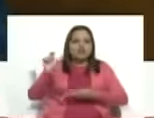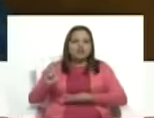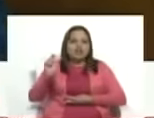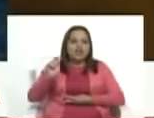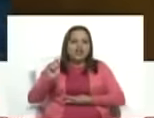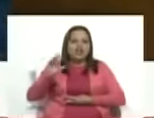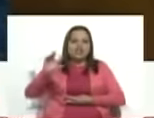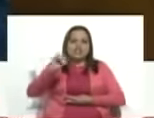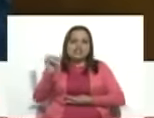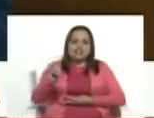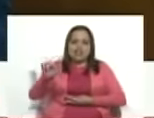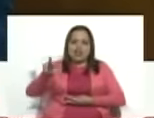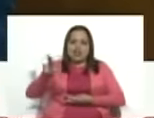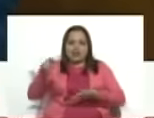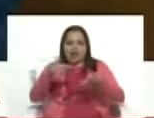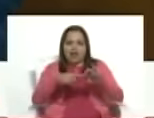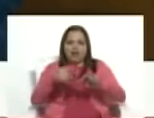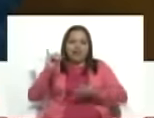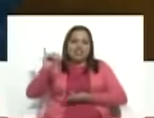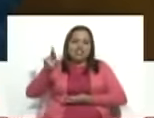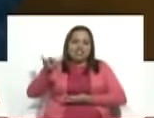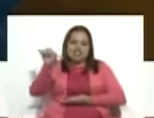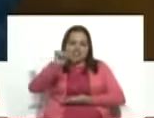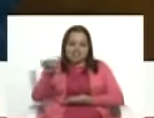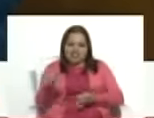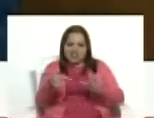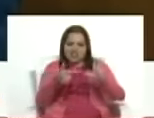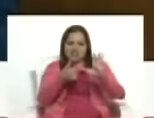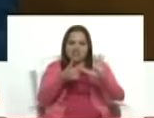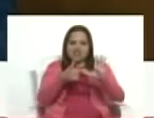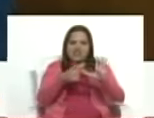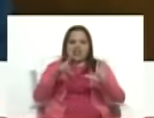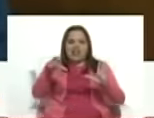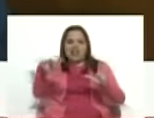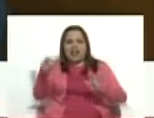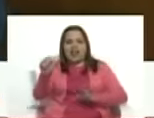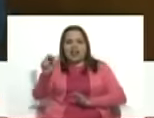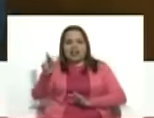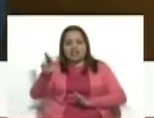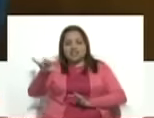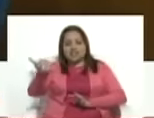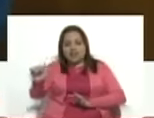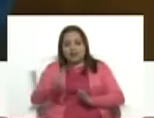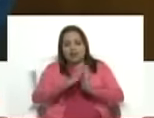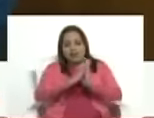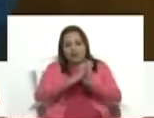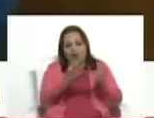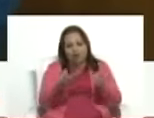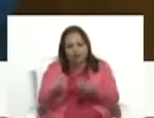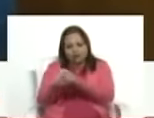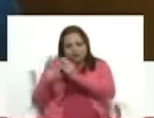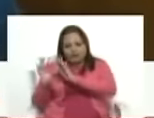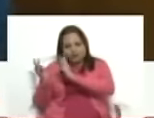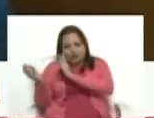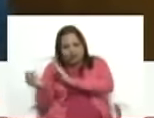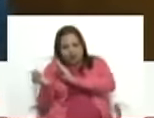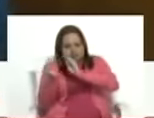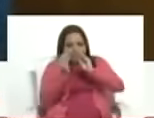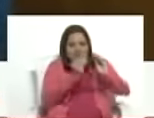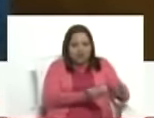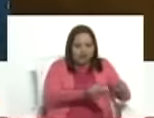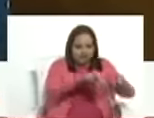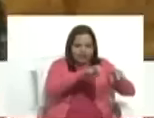Iris Varela, la diputada Carolina García, por favor, buscar acompañar y llevar a su puesto al